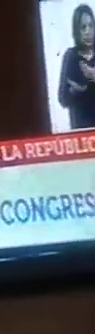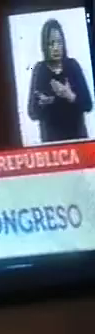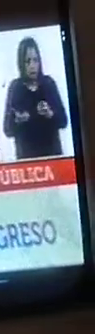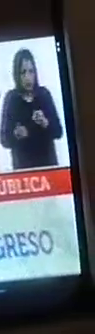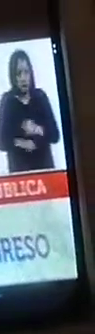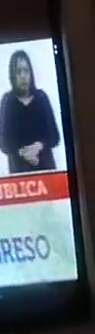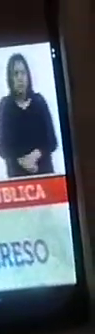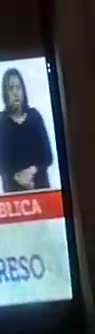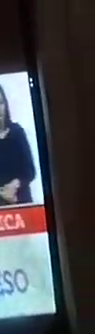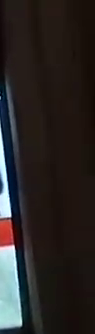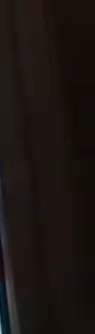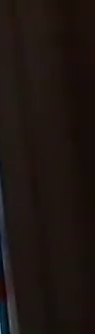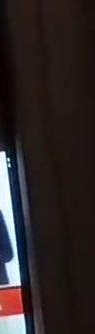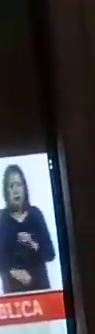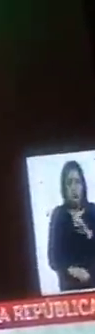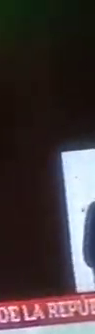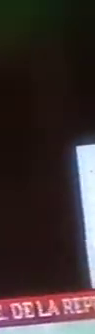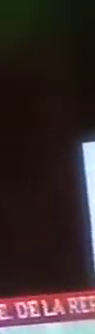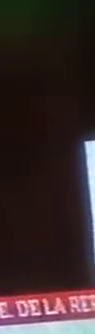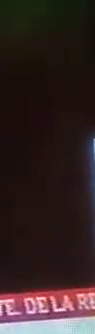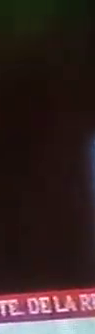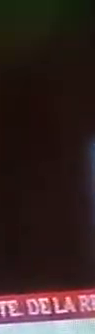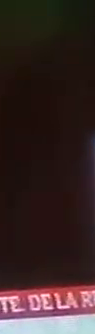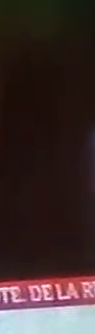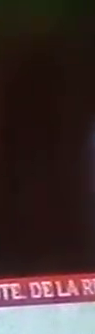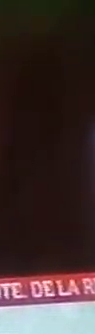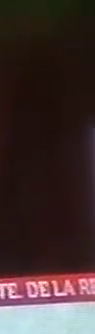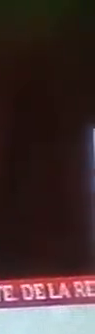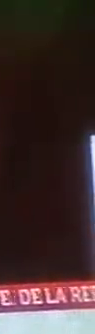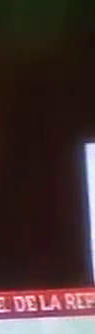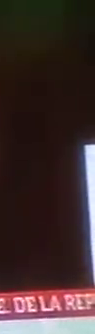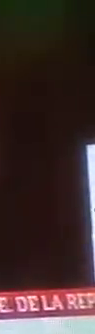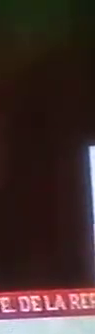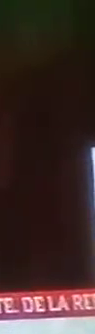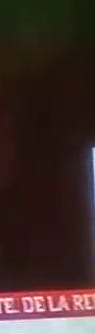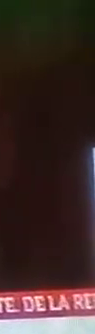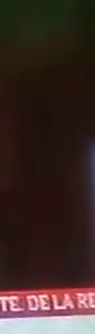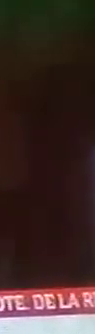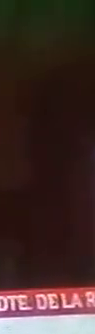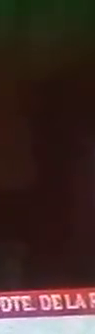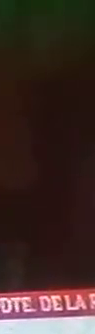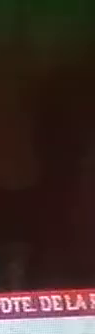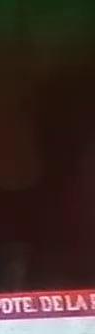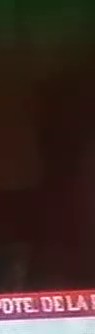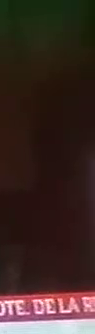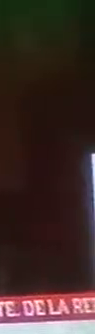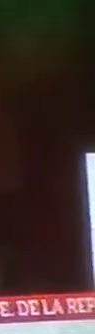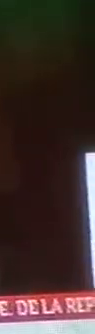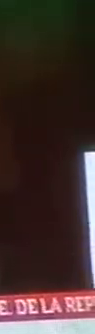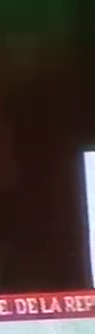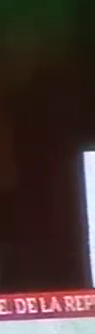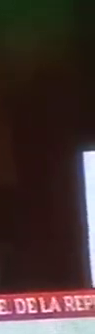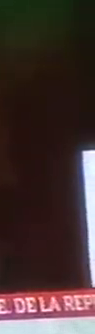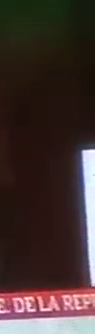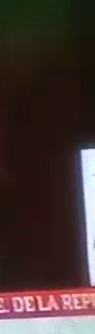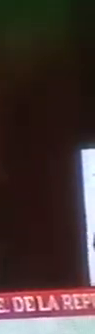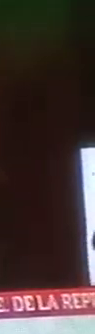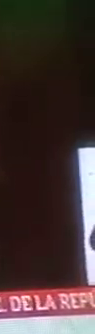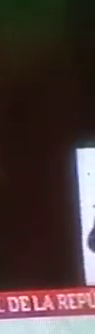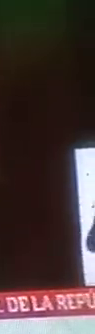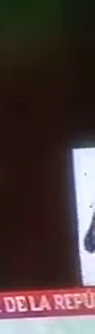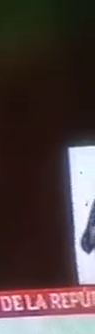en los siempre y melodías de nuestro gobierno se fortalecerá la ejecución de obras de saneamiento rurales